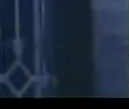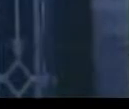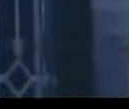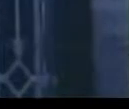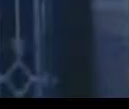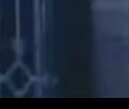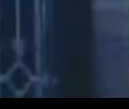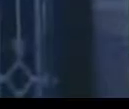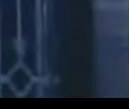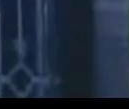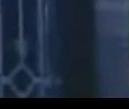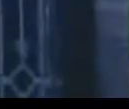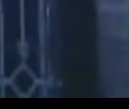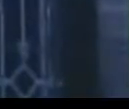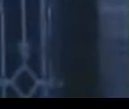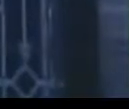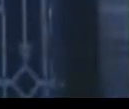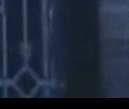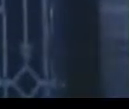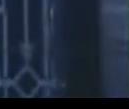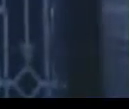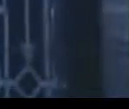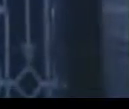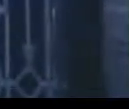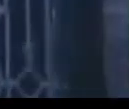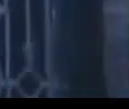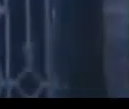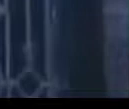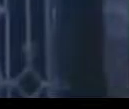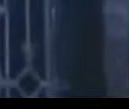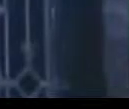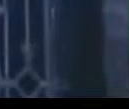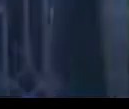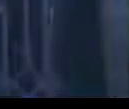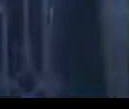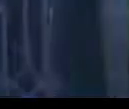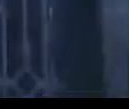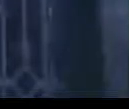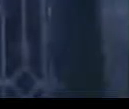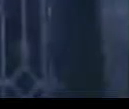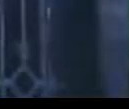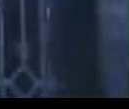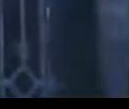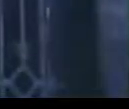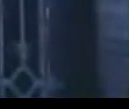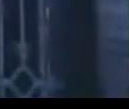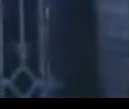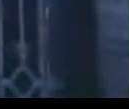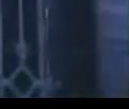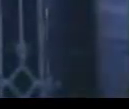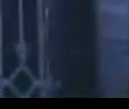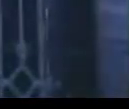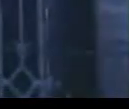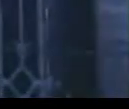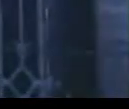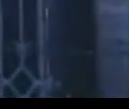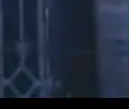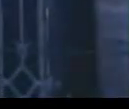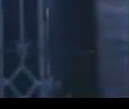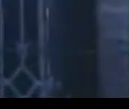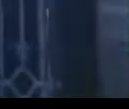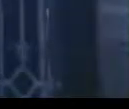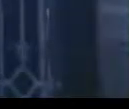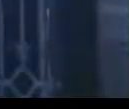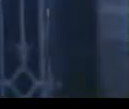Papa Francisco, utilizaron esos días para mostrar su amargura, su frustración,